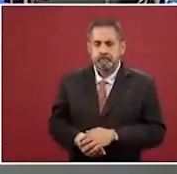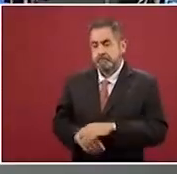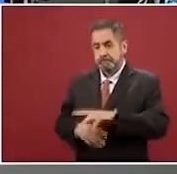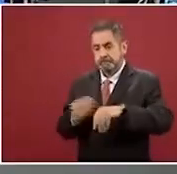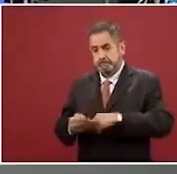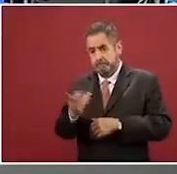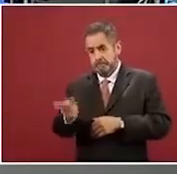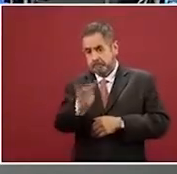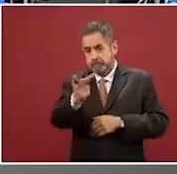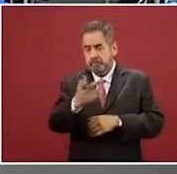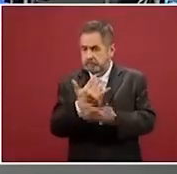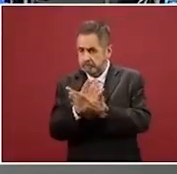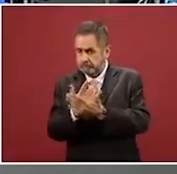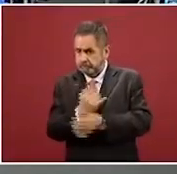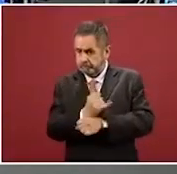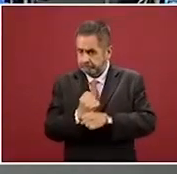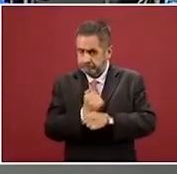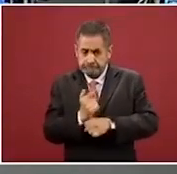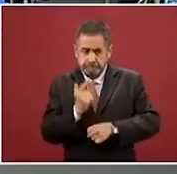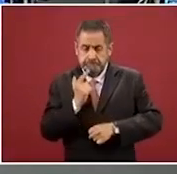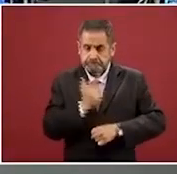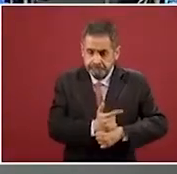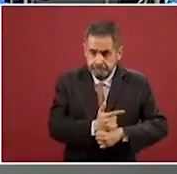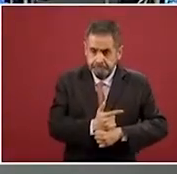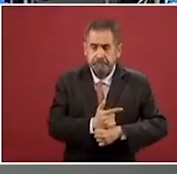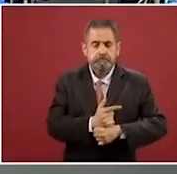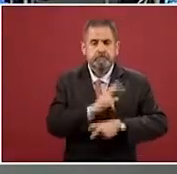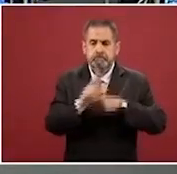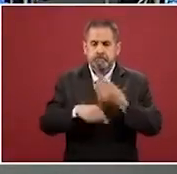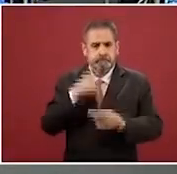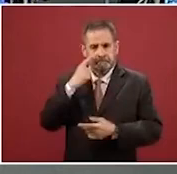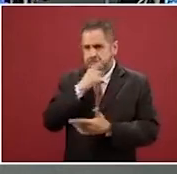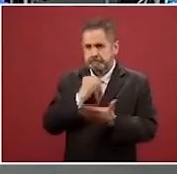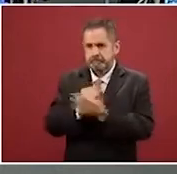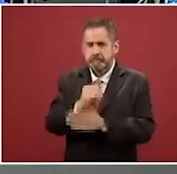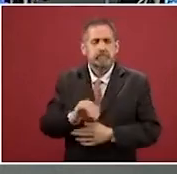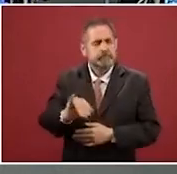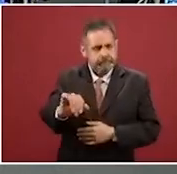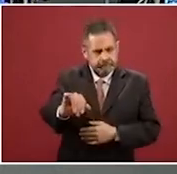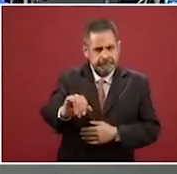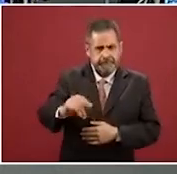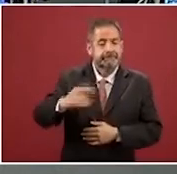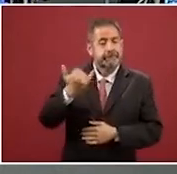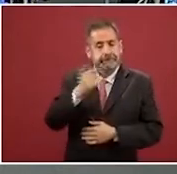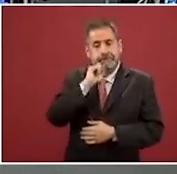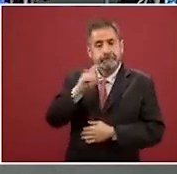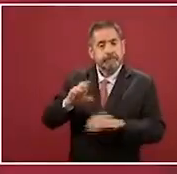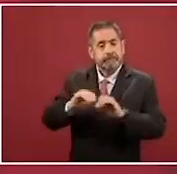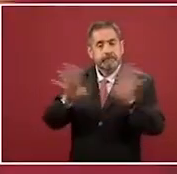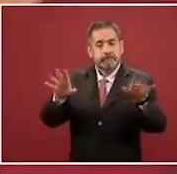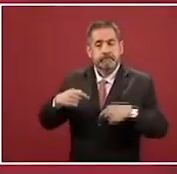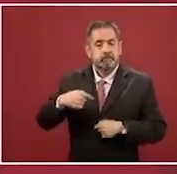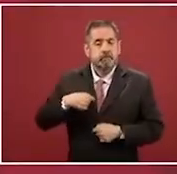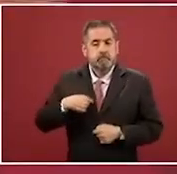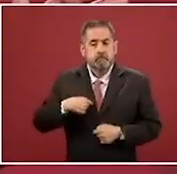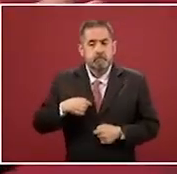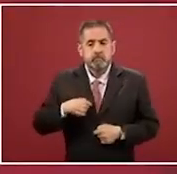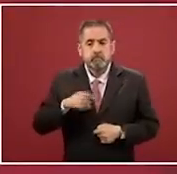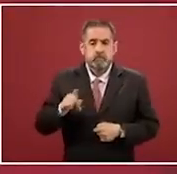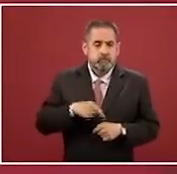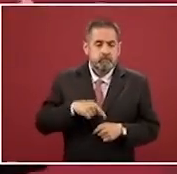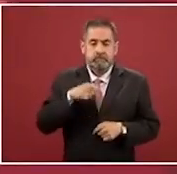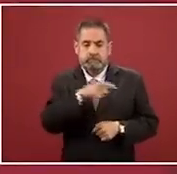que culminen las investigaciones para eso, tomar la determinación? Y que quede clarísimo, yo no voy a